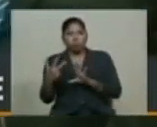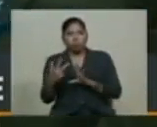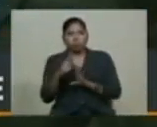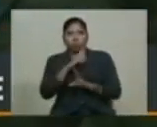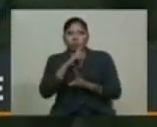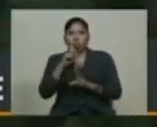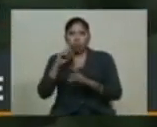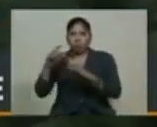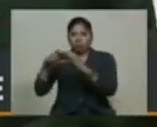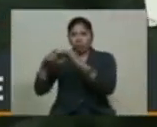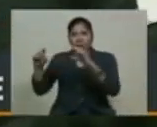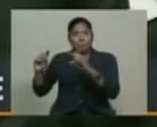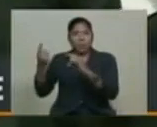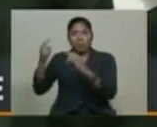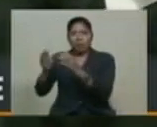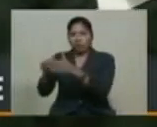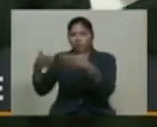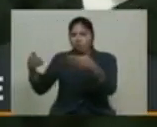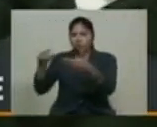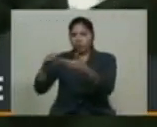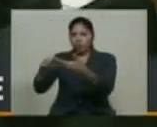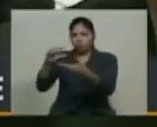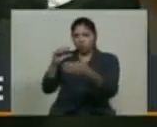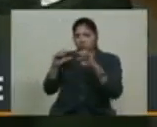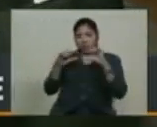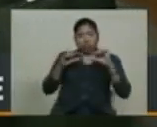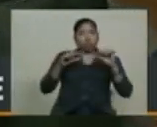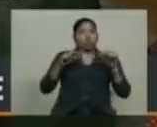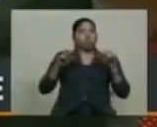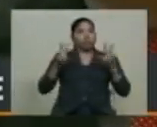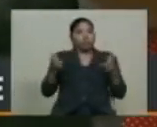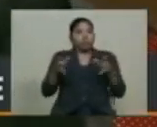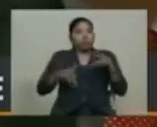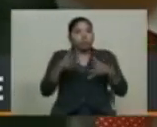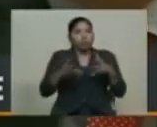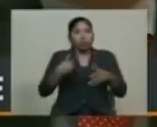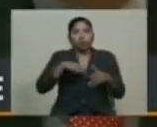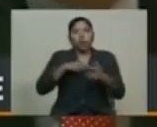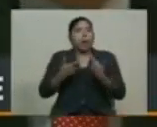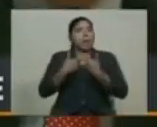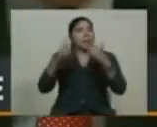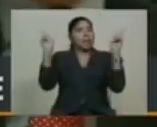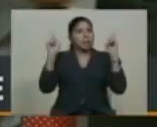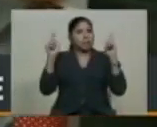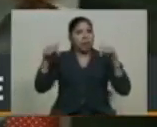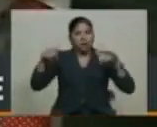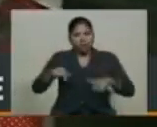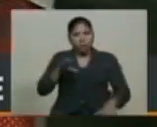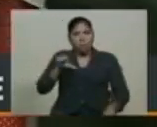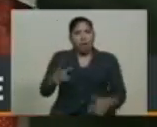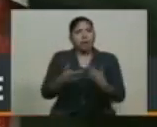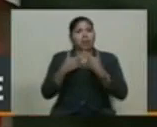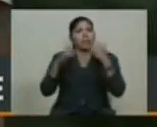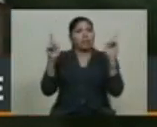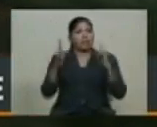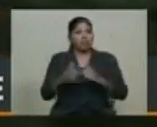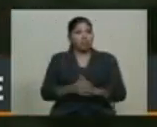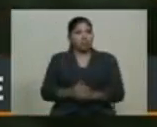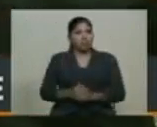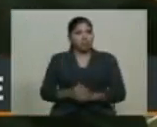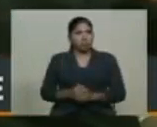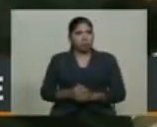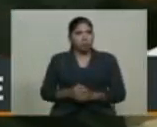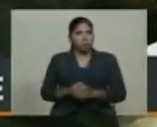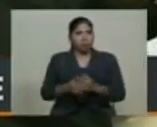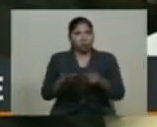que asienta: somos libres, escribimos desde un país libre y no nos proponemos engañar al